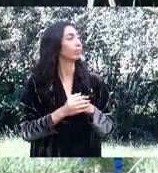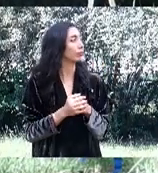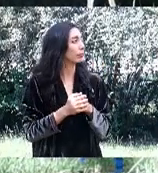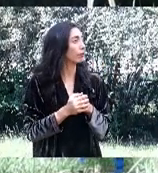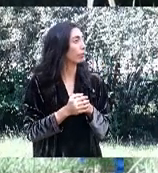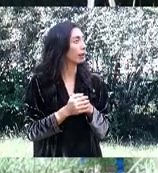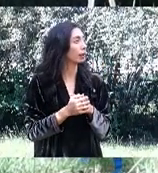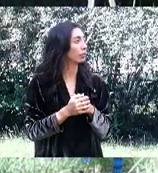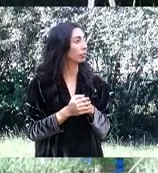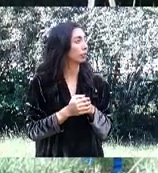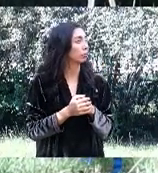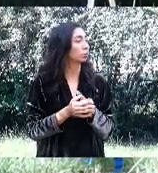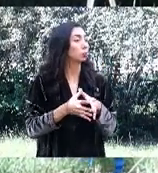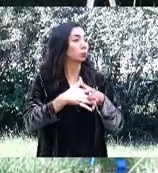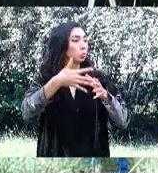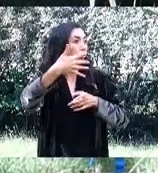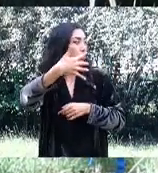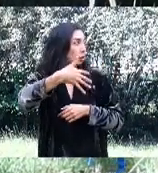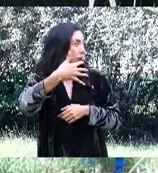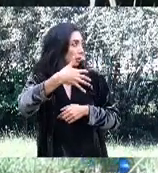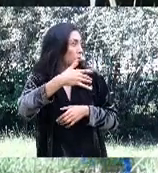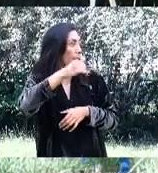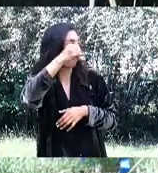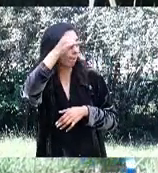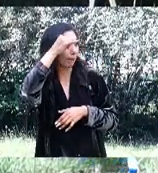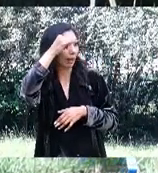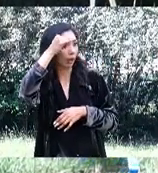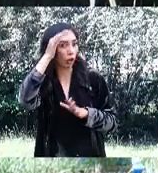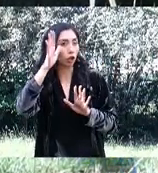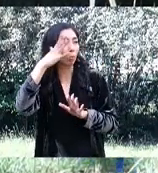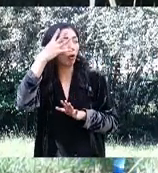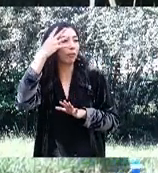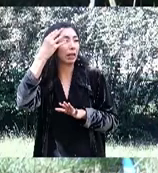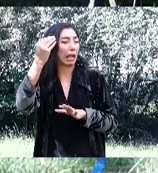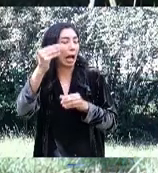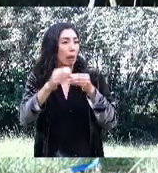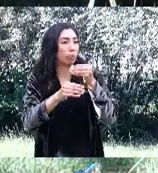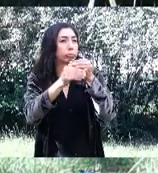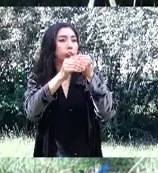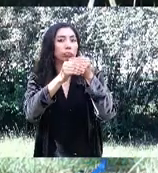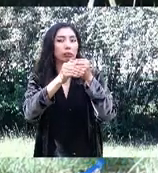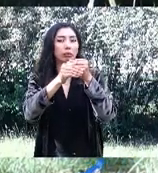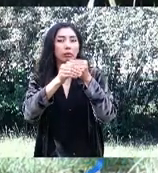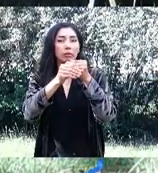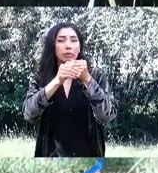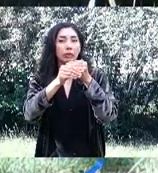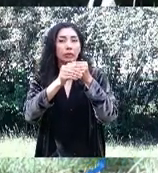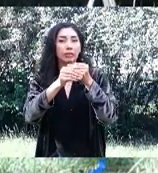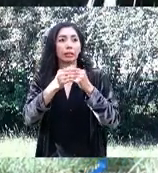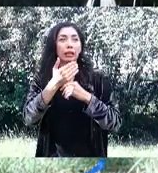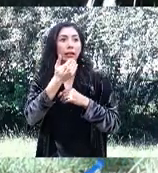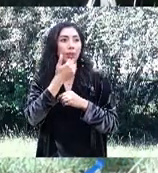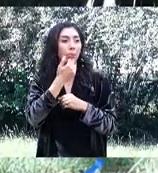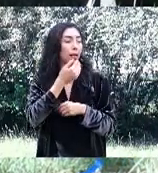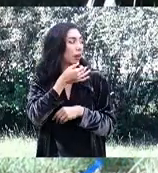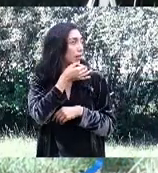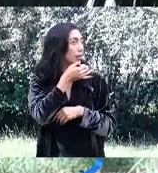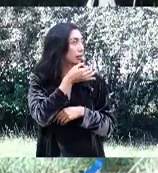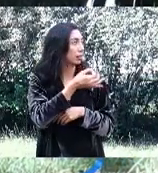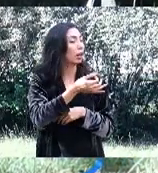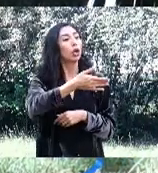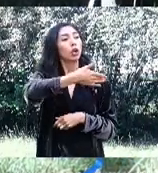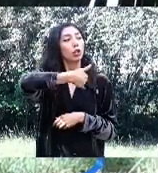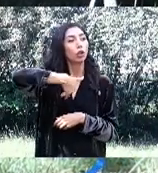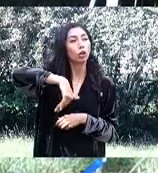y que nos parecen tan importantes yo Perdón olvidé algo que es muy importante eh que no lo quiero dejar de mencionar Y es que nosotros